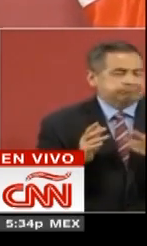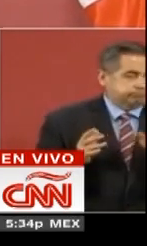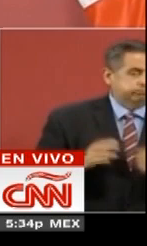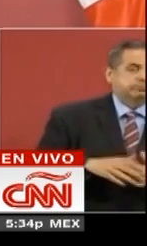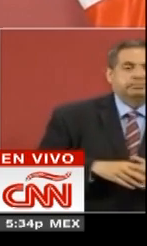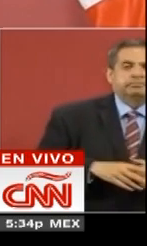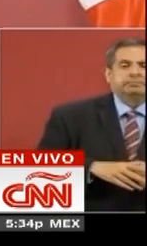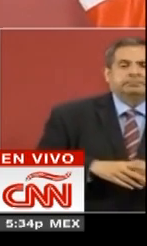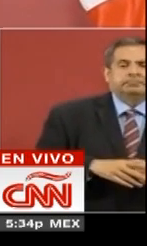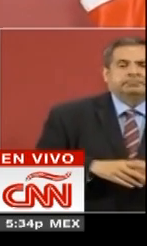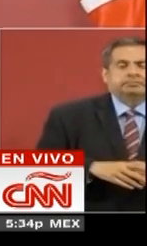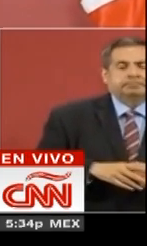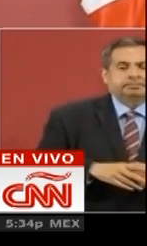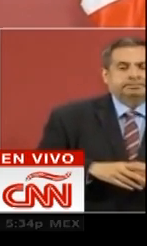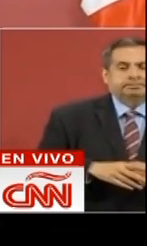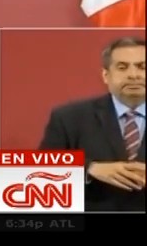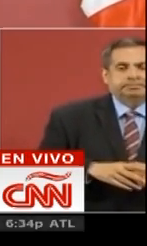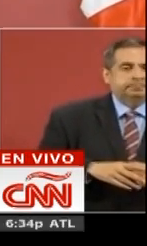Los